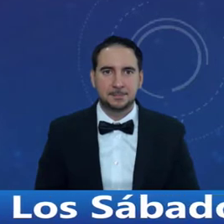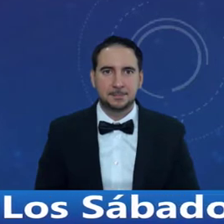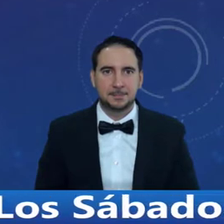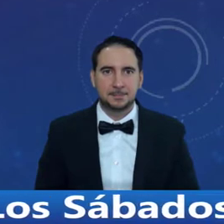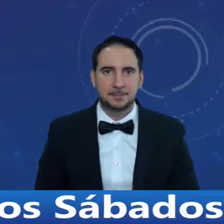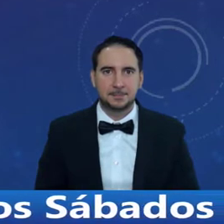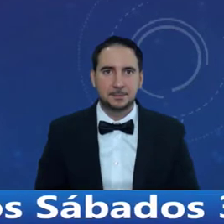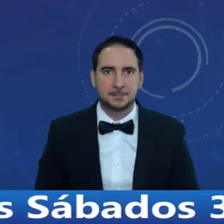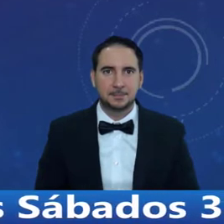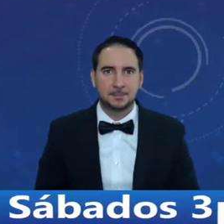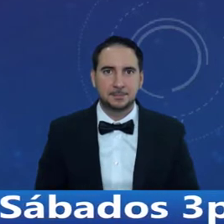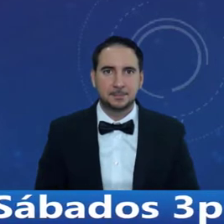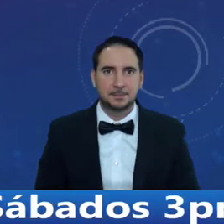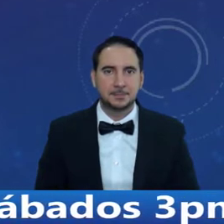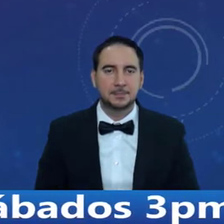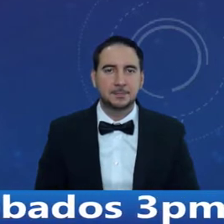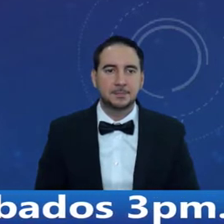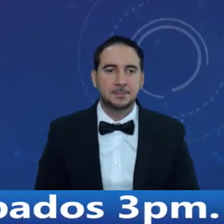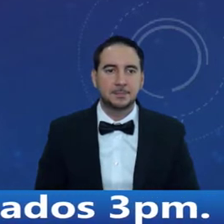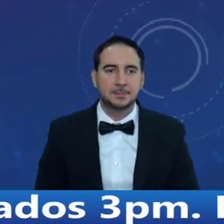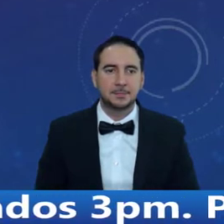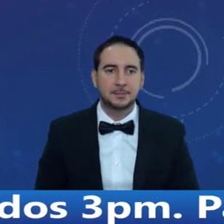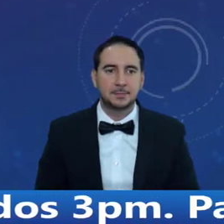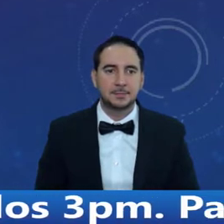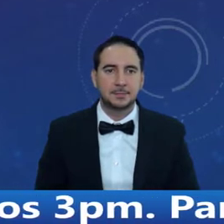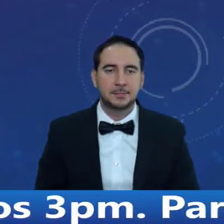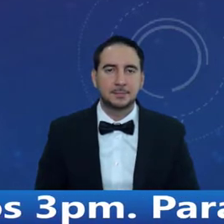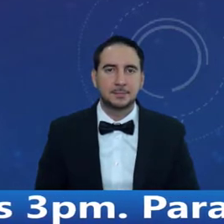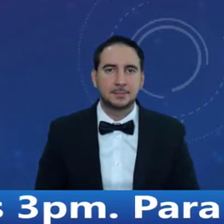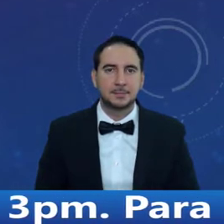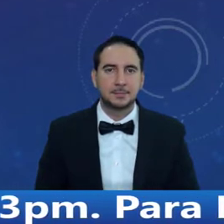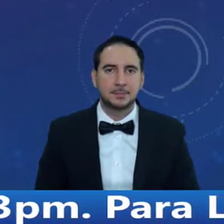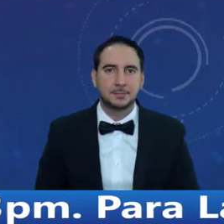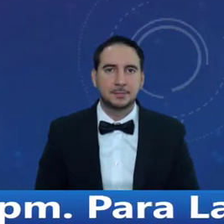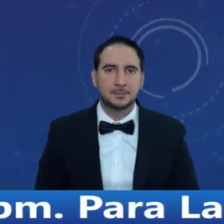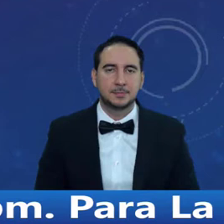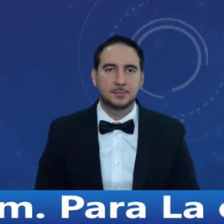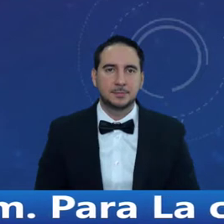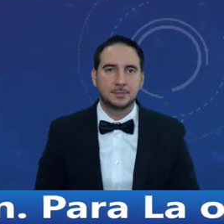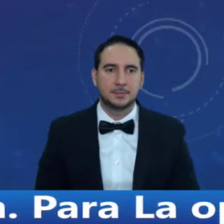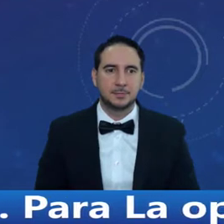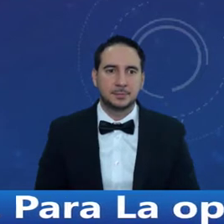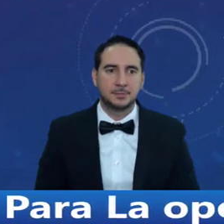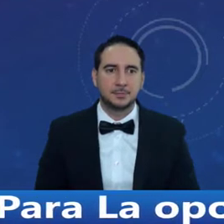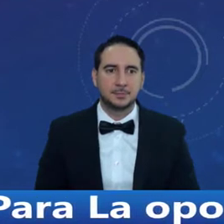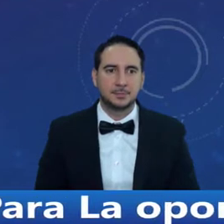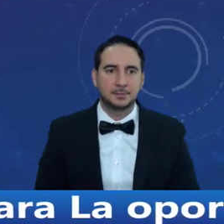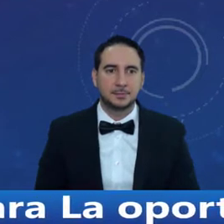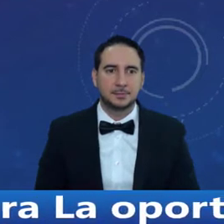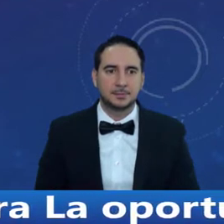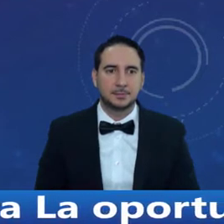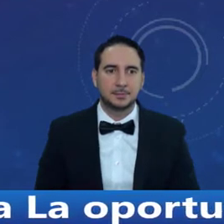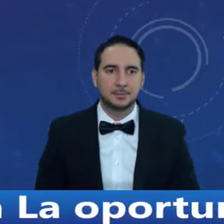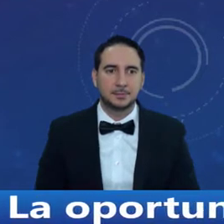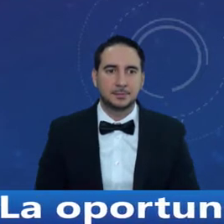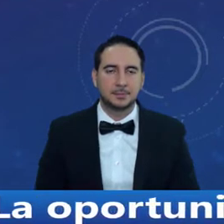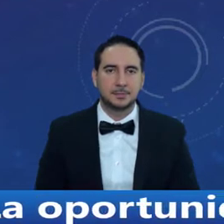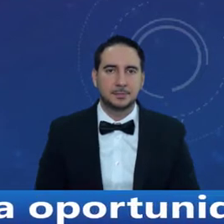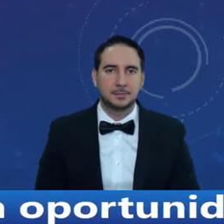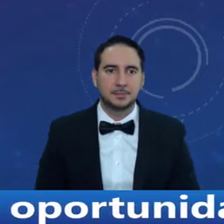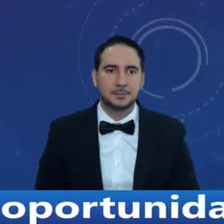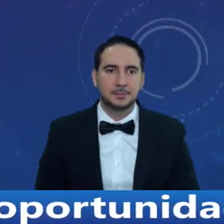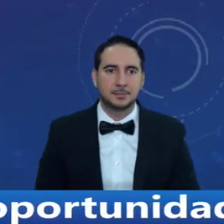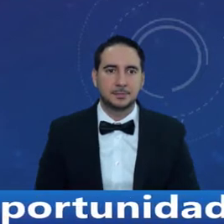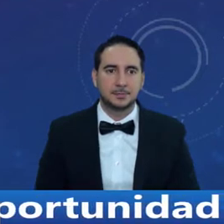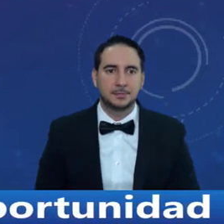complicado leerlo. es, oh, para hacer una meeting tienen que ver estas personas juntas. Y que esa persona tiene, oh. Entonces, mucha cosa para